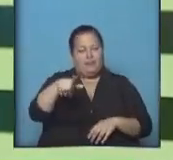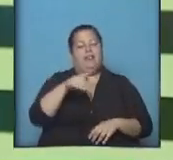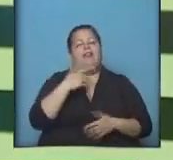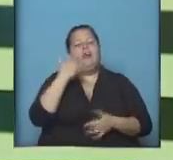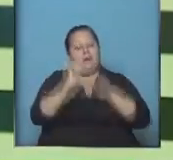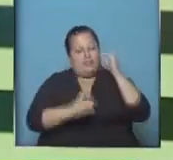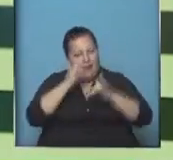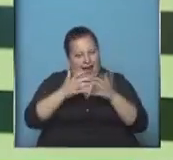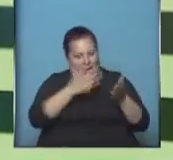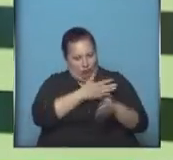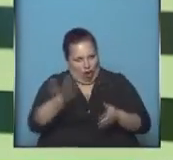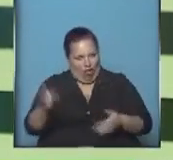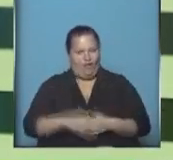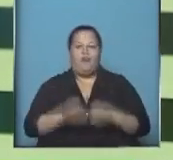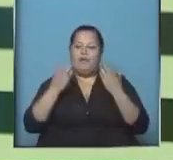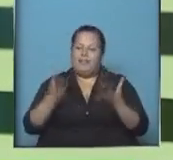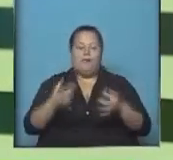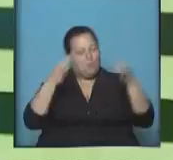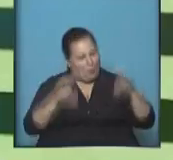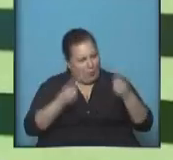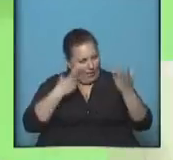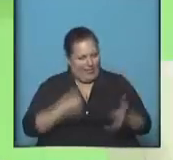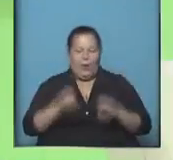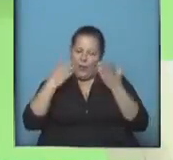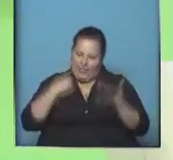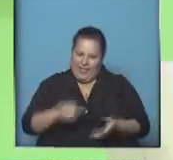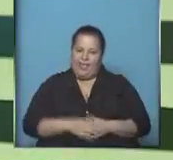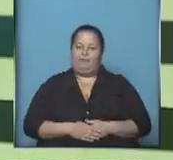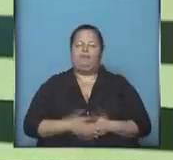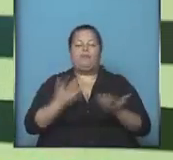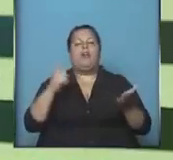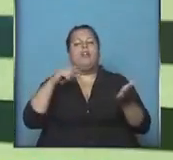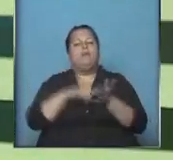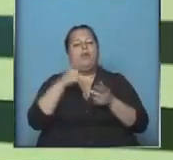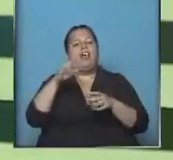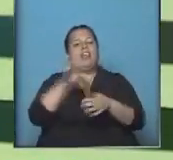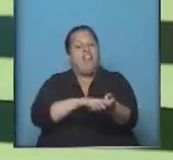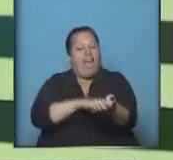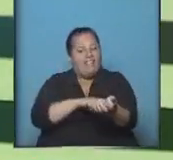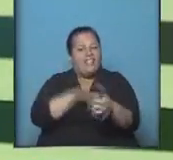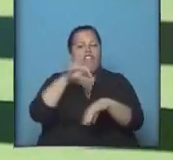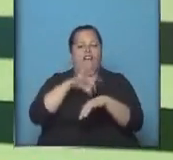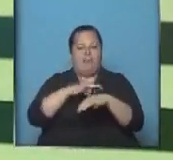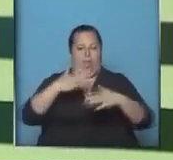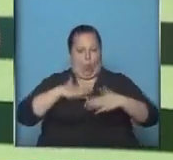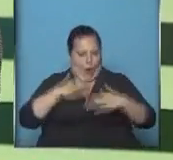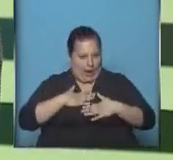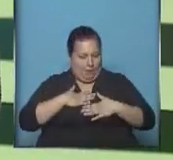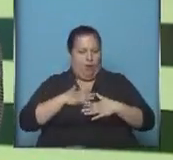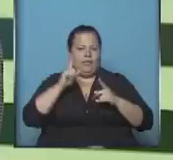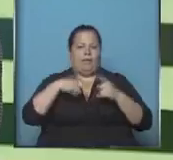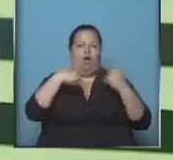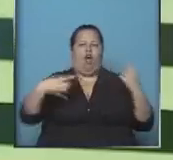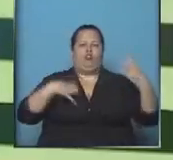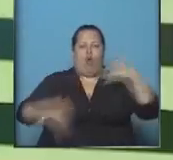con nosotros y nos va a explicar todo al respecto cómo le va muy bien buenos días buen día el de massa si la dieta es una enfermedad sistémica que involucra a varios